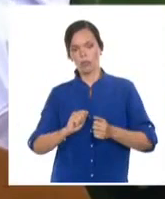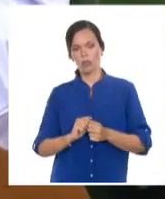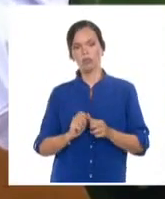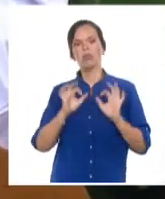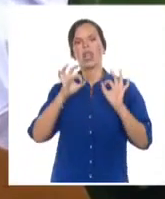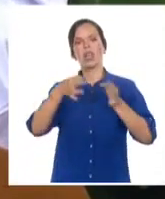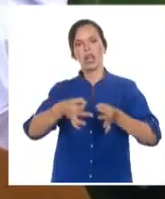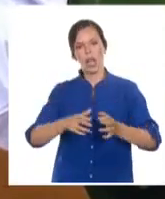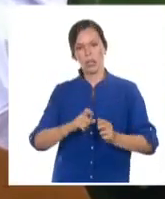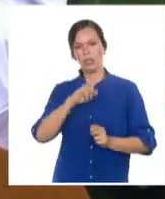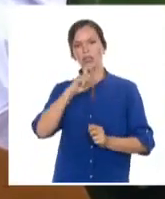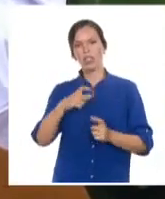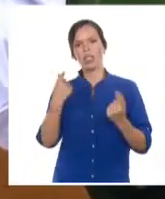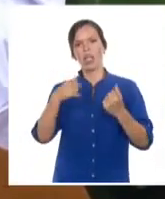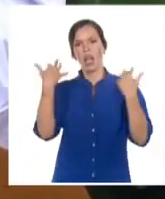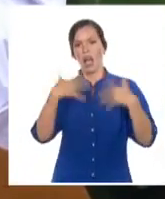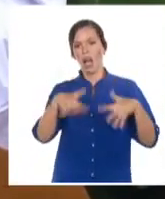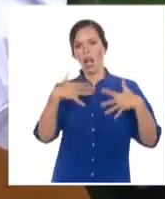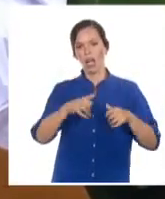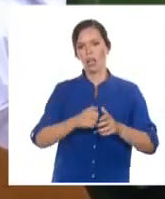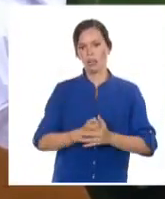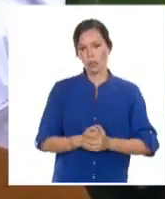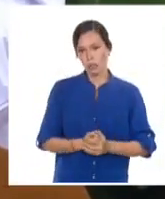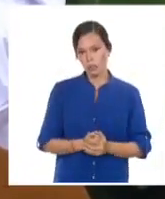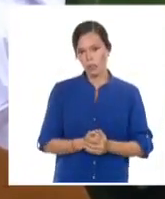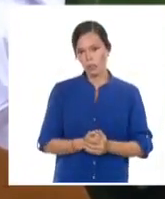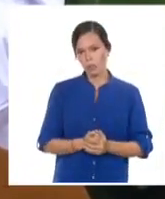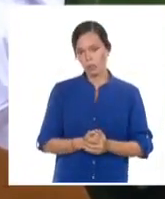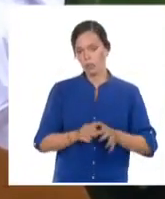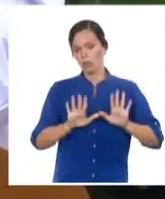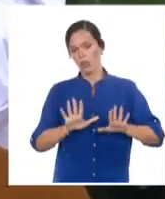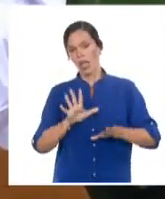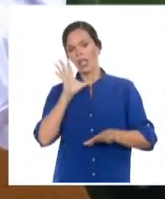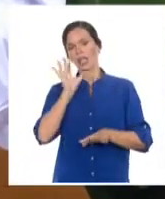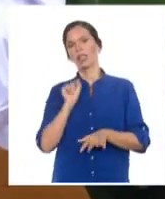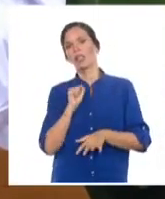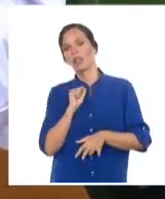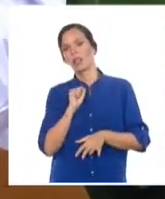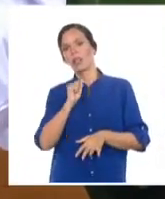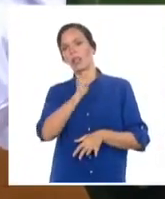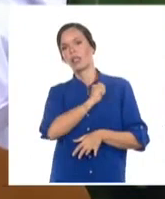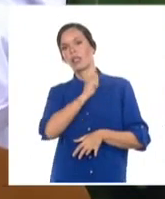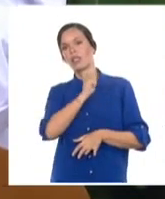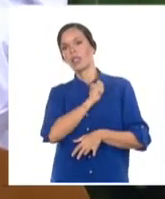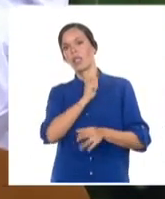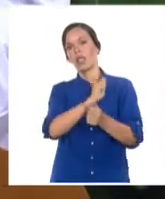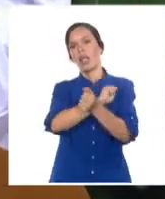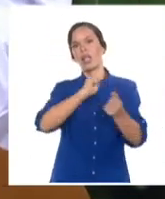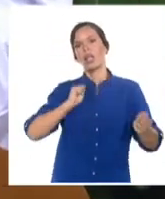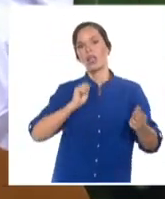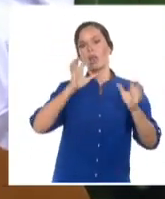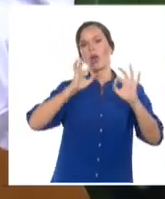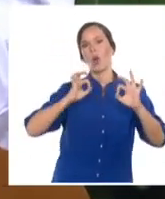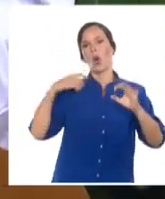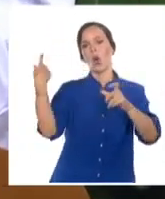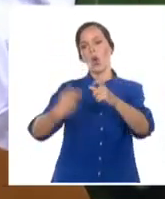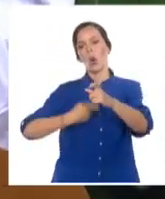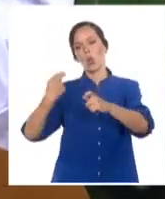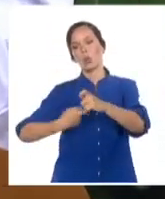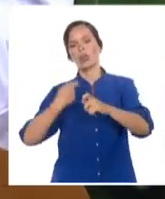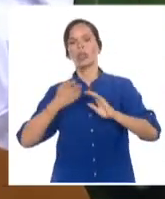es necesario por resignarse a vivir sin ella o dedicarse a comprarla por su precio fin de la